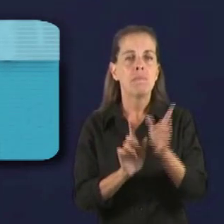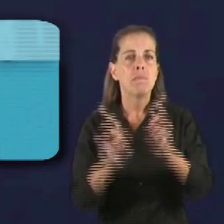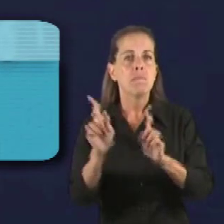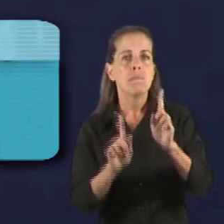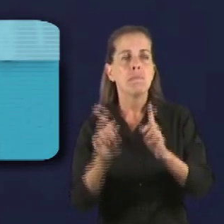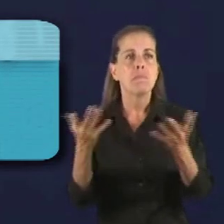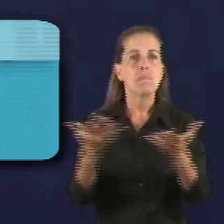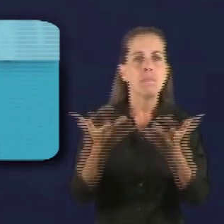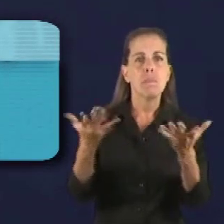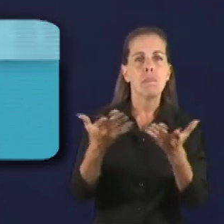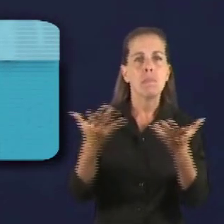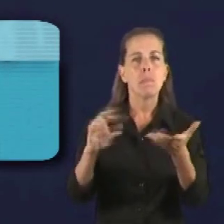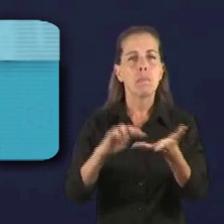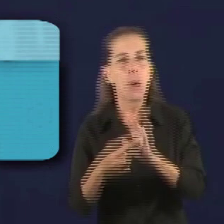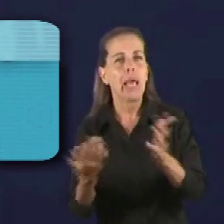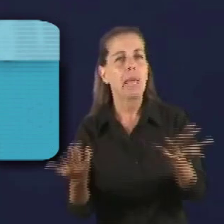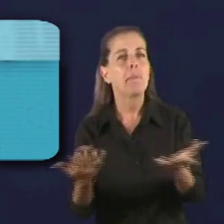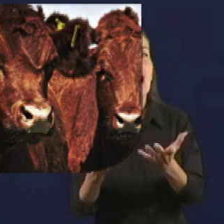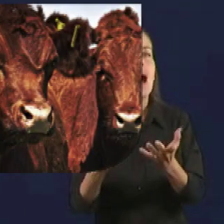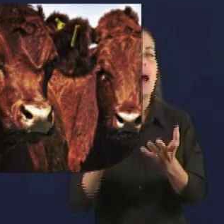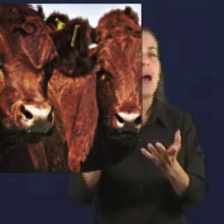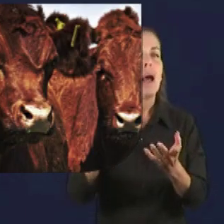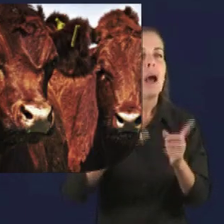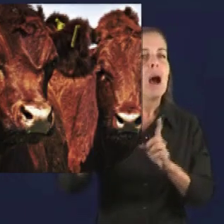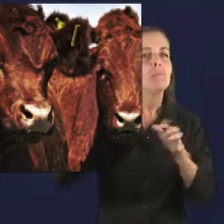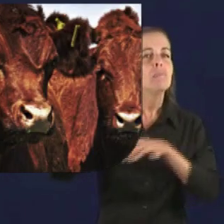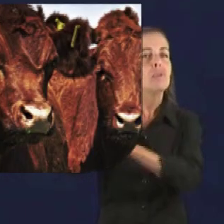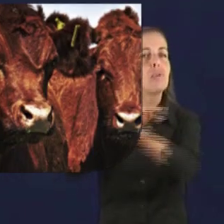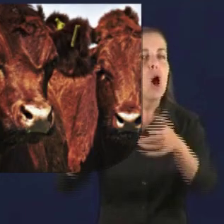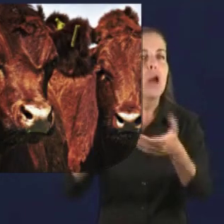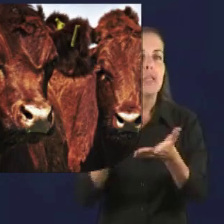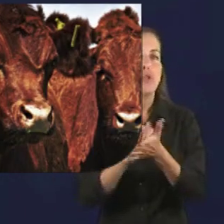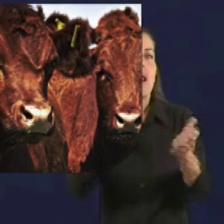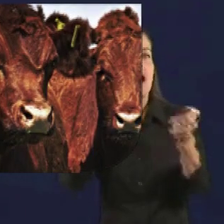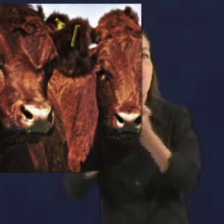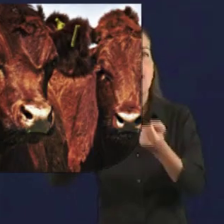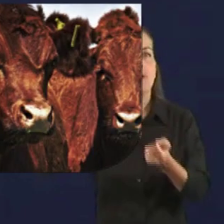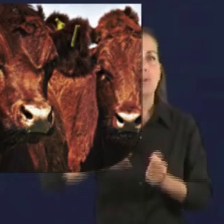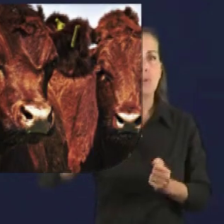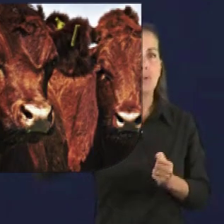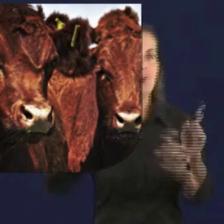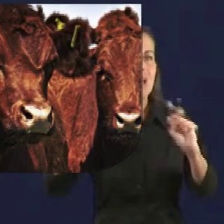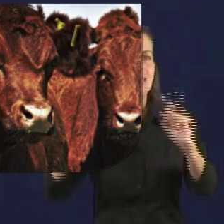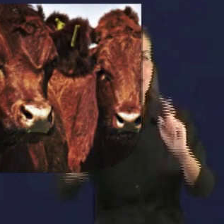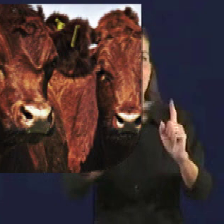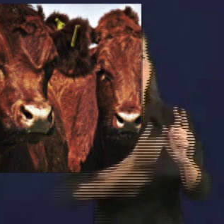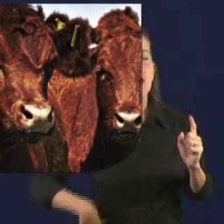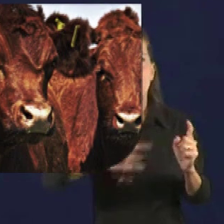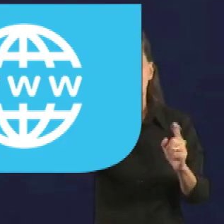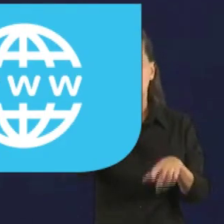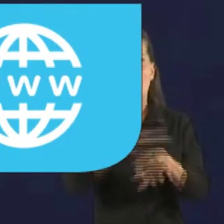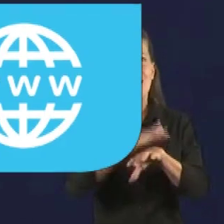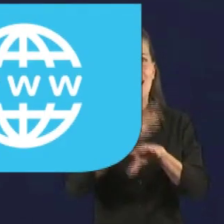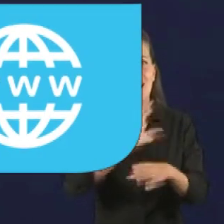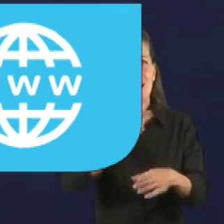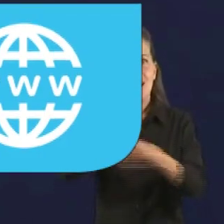que surgió con temas de paritarias, tampoco es responsabilidad del Gobierno Nacional interferir o intervenir